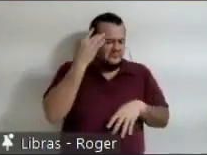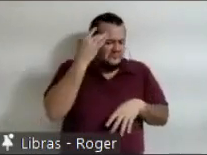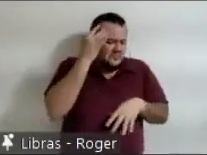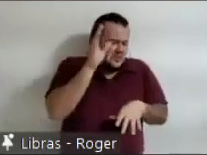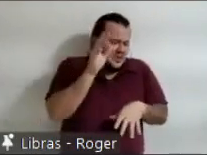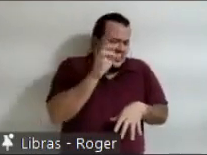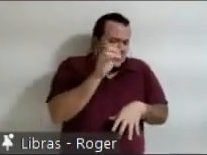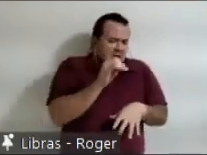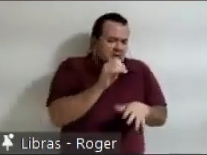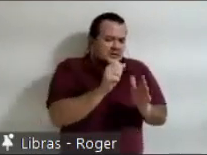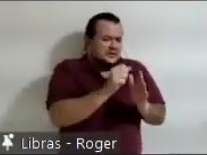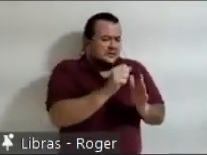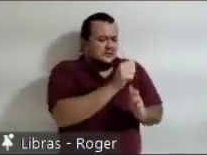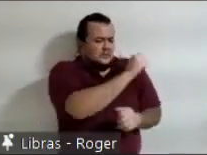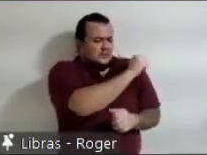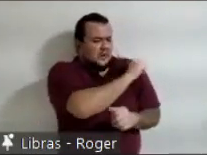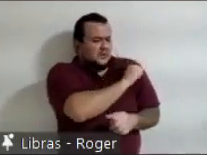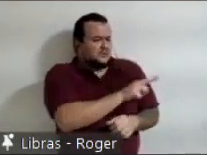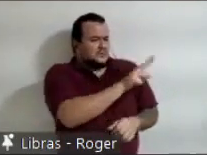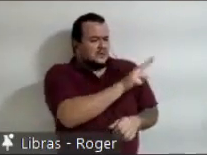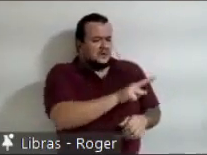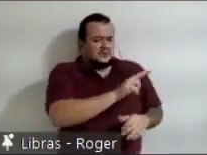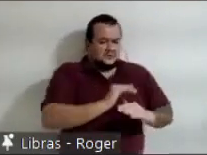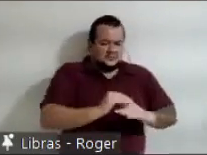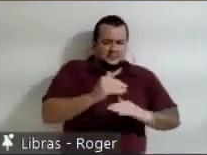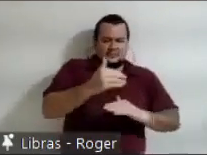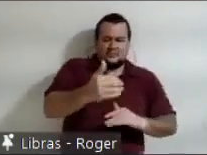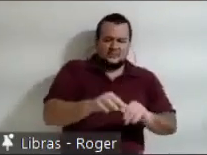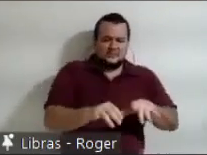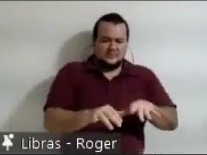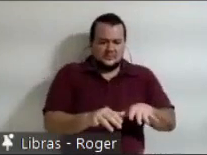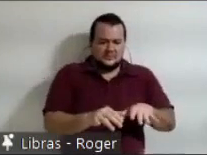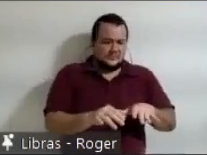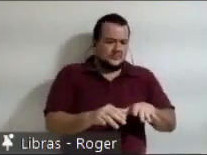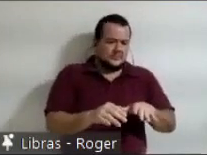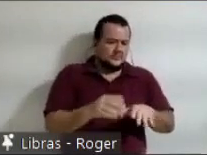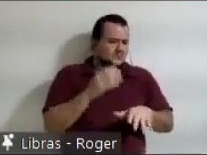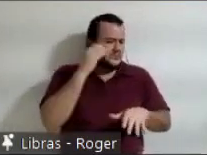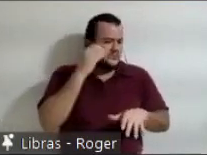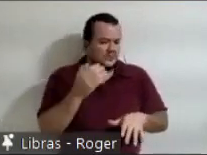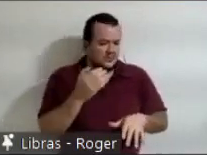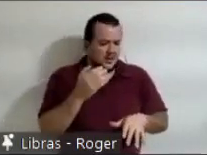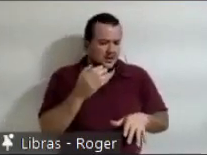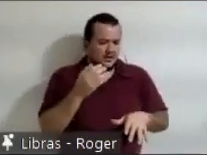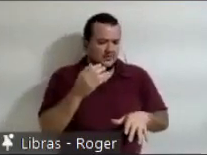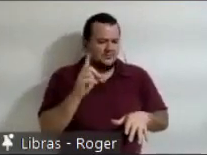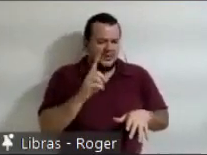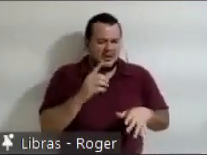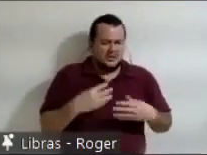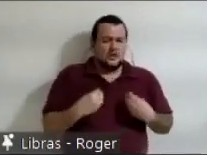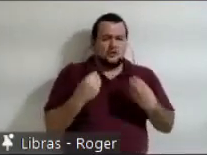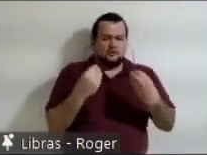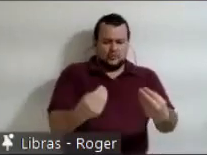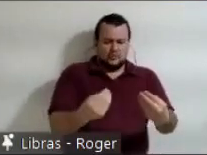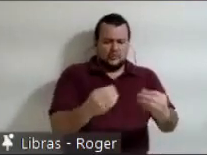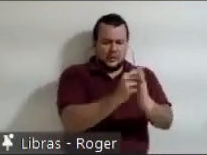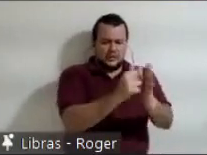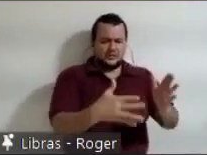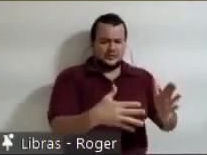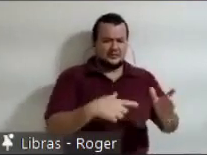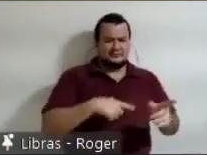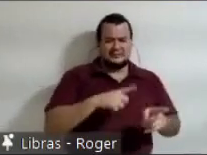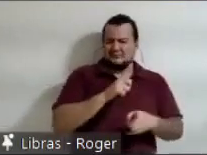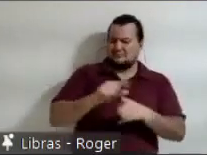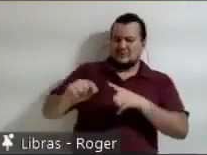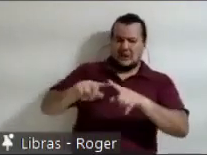y me voy a la cafetería me tomo un café yo para qué voy a estar allí que hace un profesional competente usa